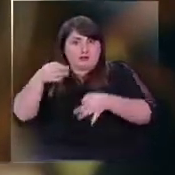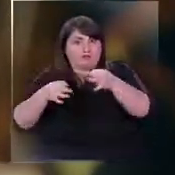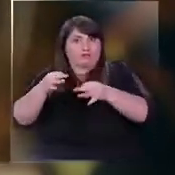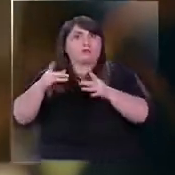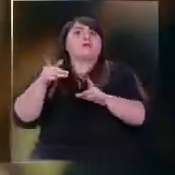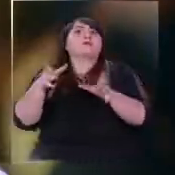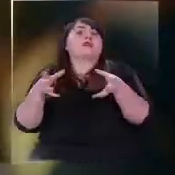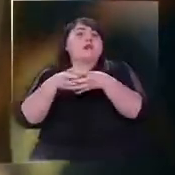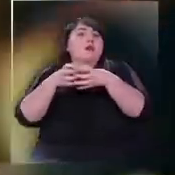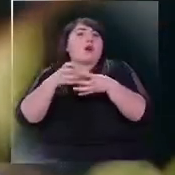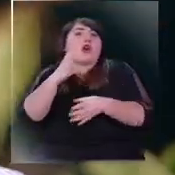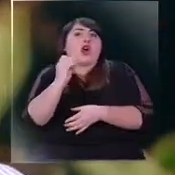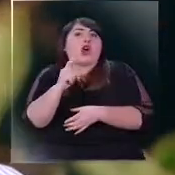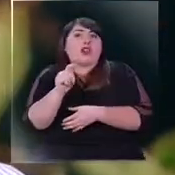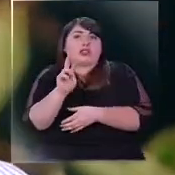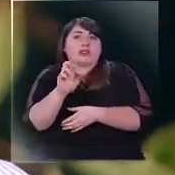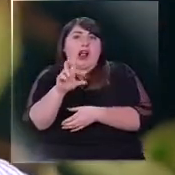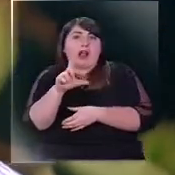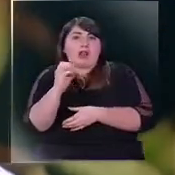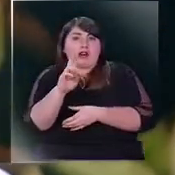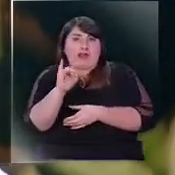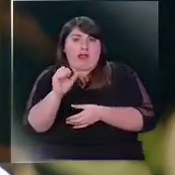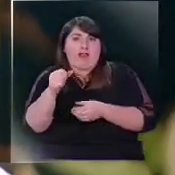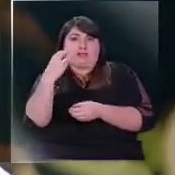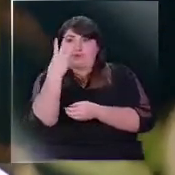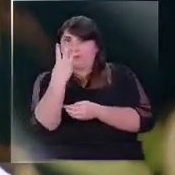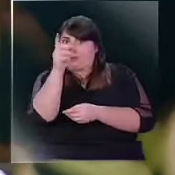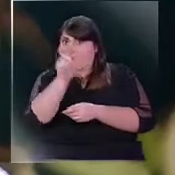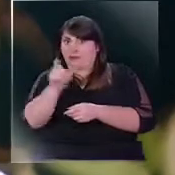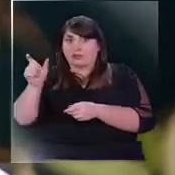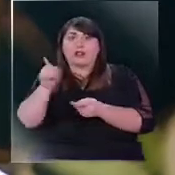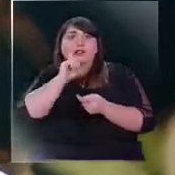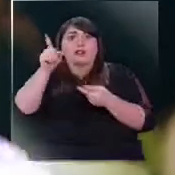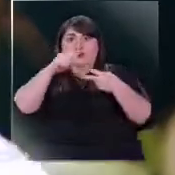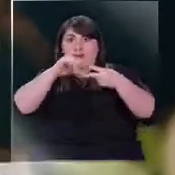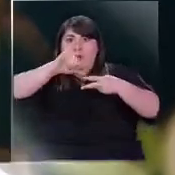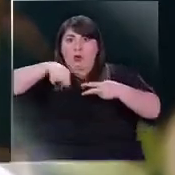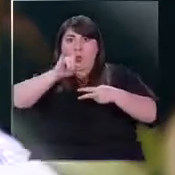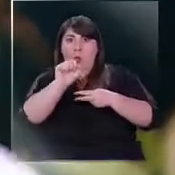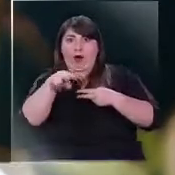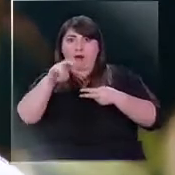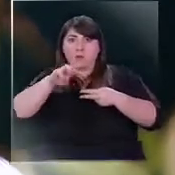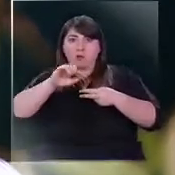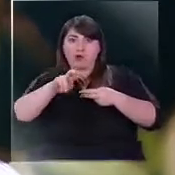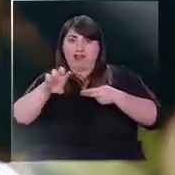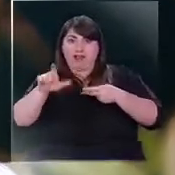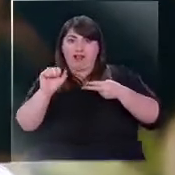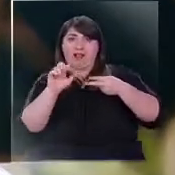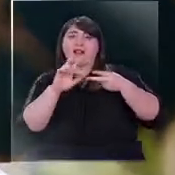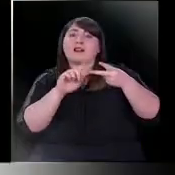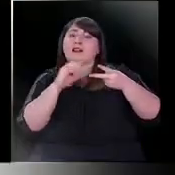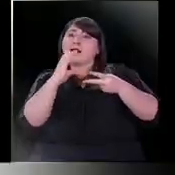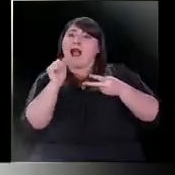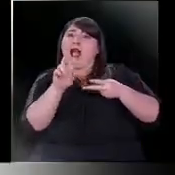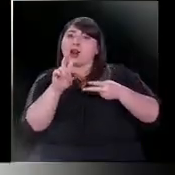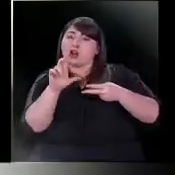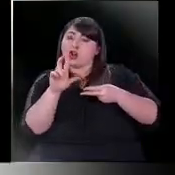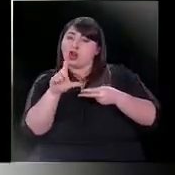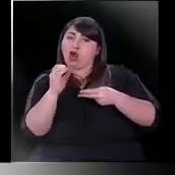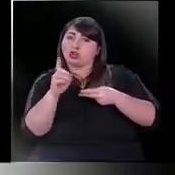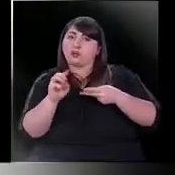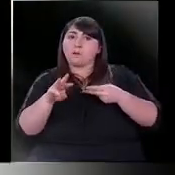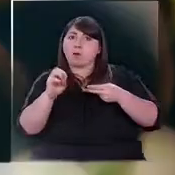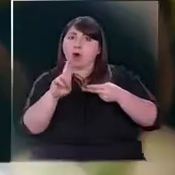República. Eran 3 personas, y los voy a nombrar, que es Juan Muniere, Carlos Moreno, y me parece que